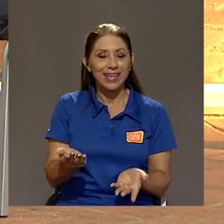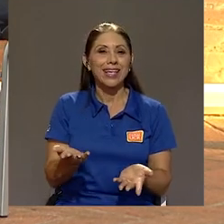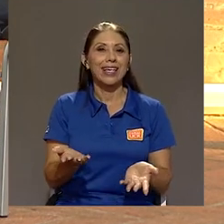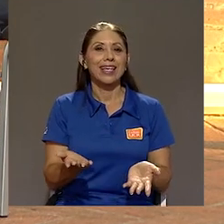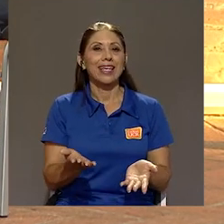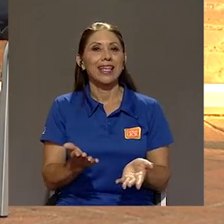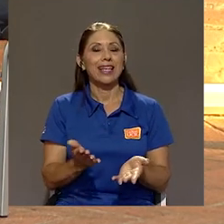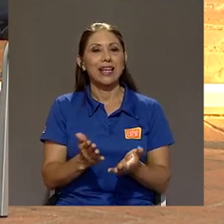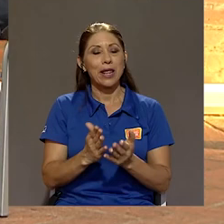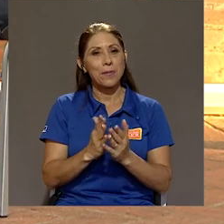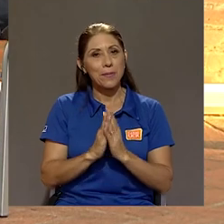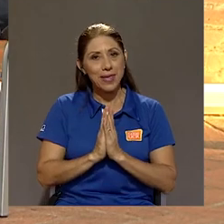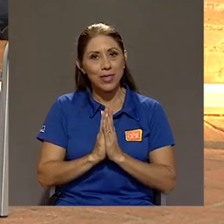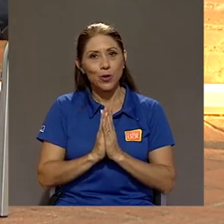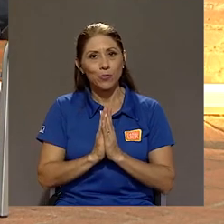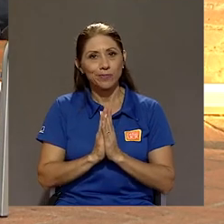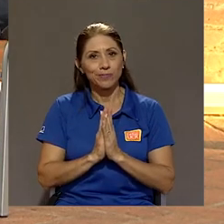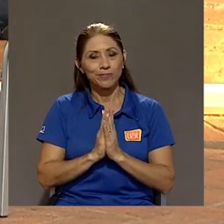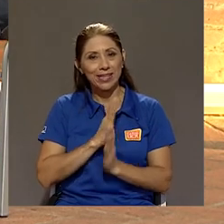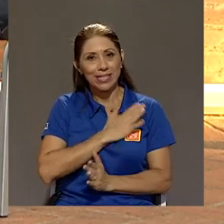le pido